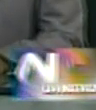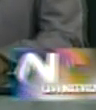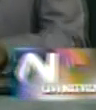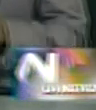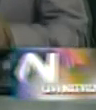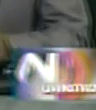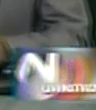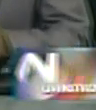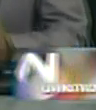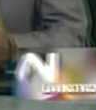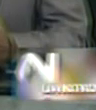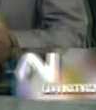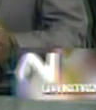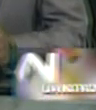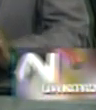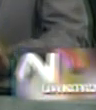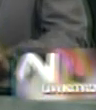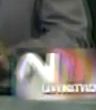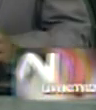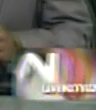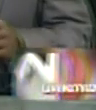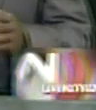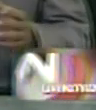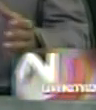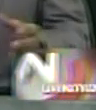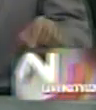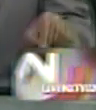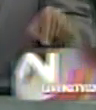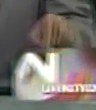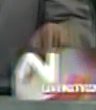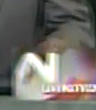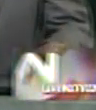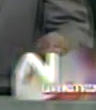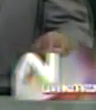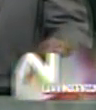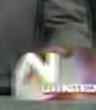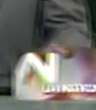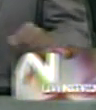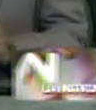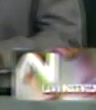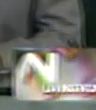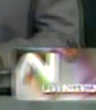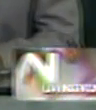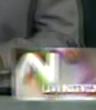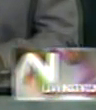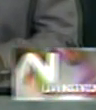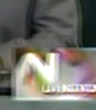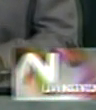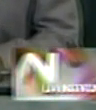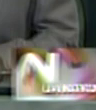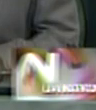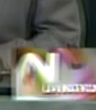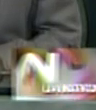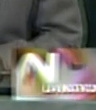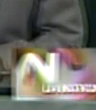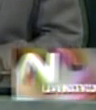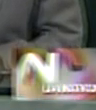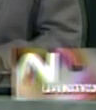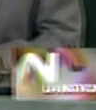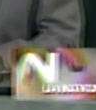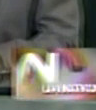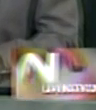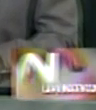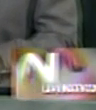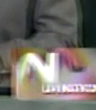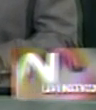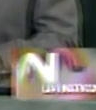estás? Nos vamos a acompañar desde ahora hasta la 1:30 de la tarde con toda la información. Y hay una que está en pleno desarrollo y para ello vamos a contar de inmediato a Javier Michirino. Ya está